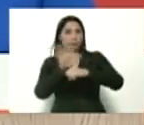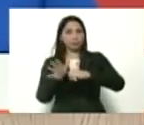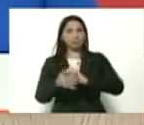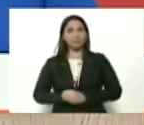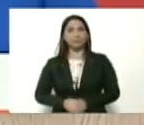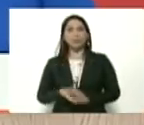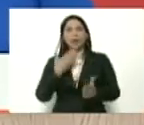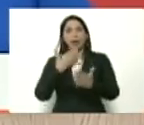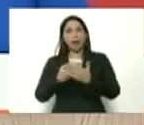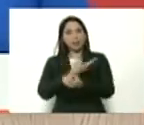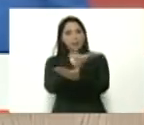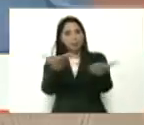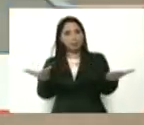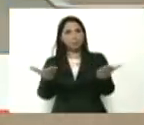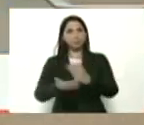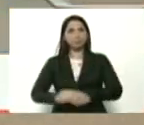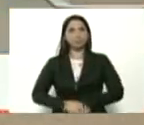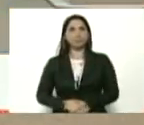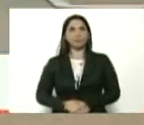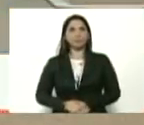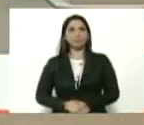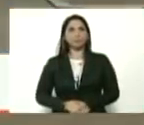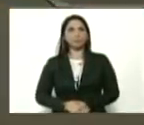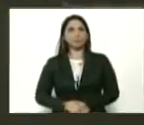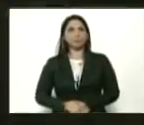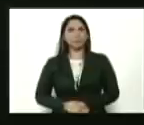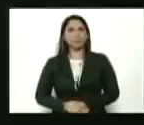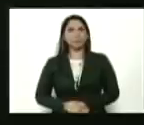COVID-19. Muchísimas gracias.